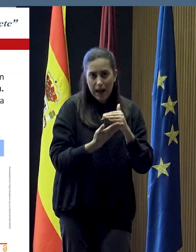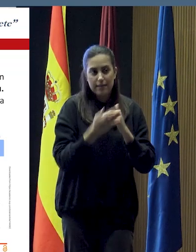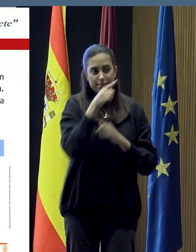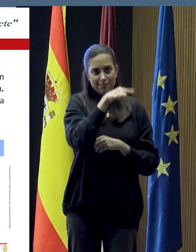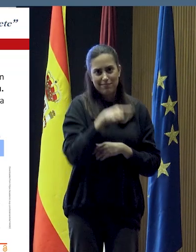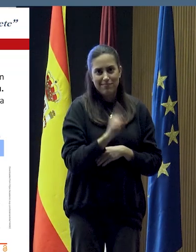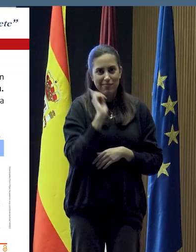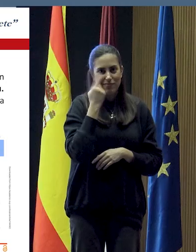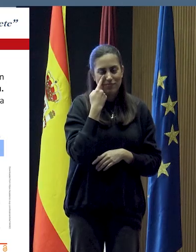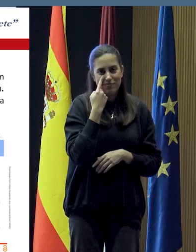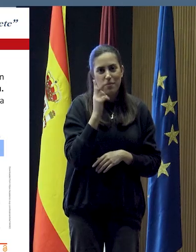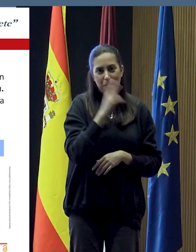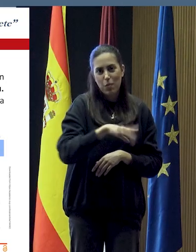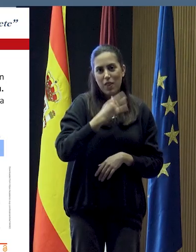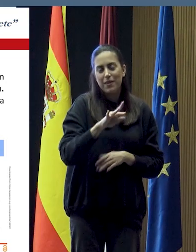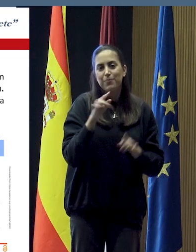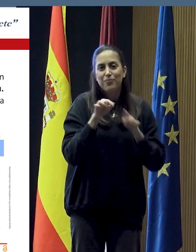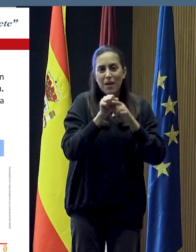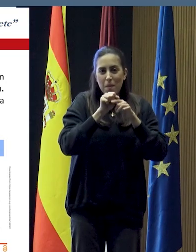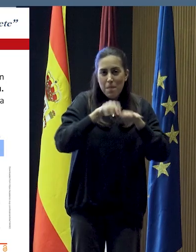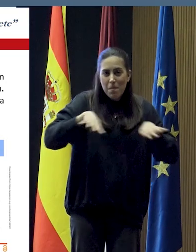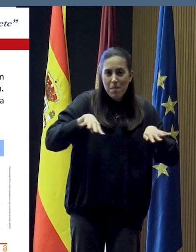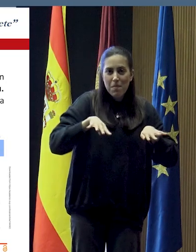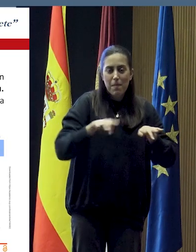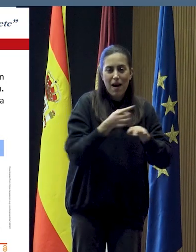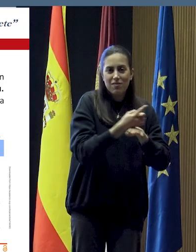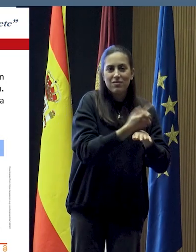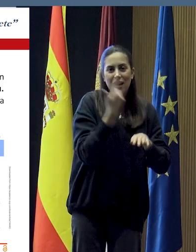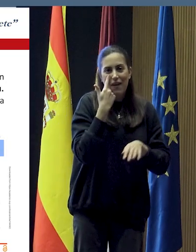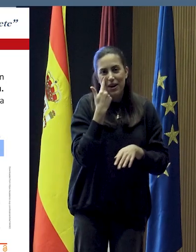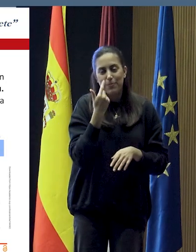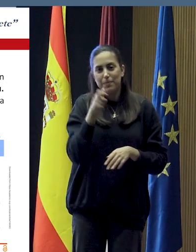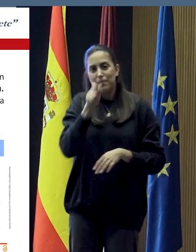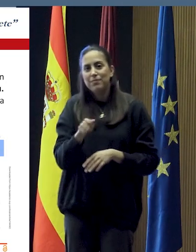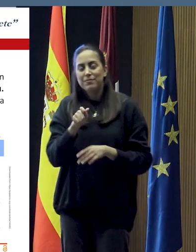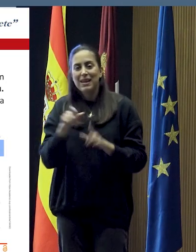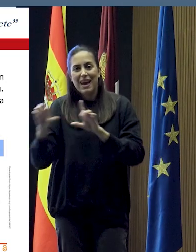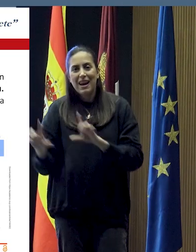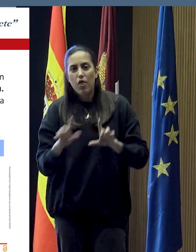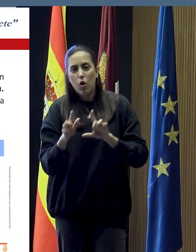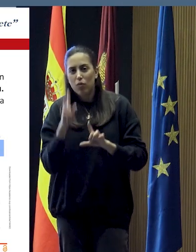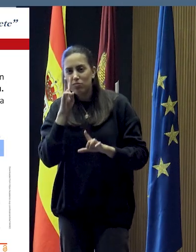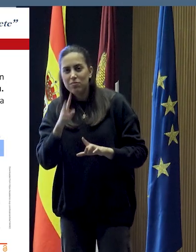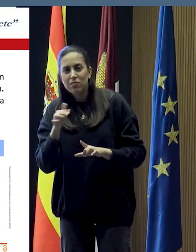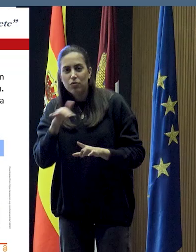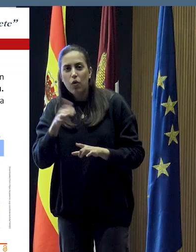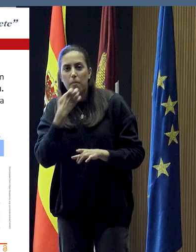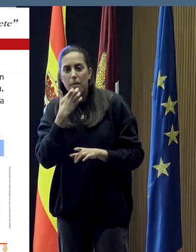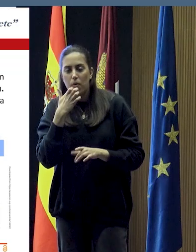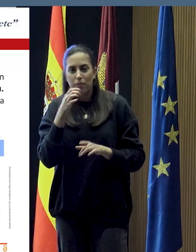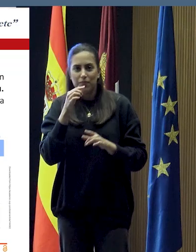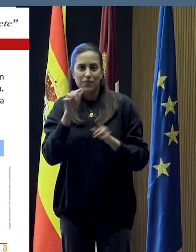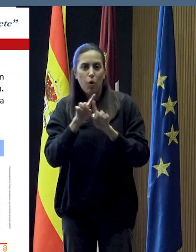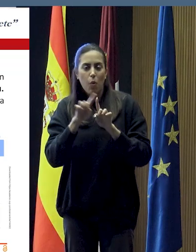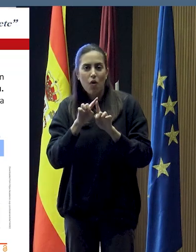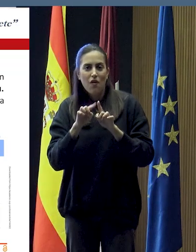es tener un mapa que nos diga dónde tiene que mirar el radiólogo para determinar esos estadios iniciales. En lugar